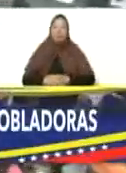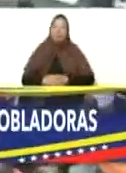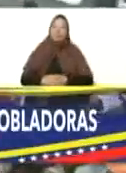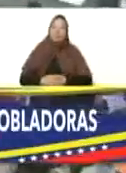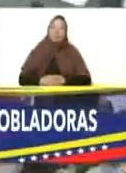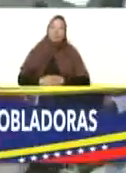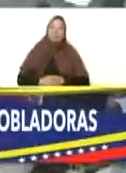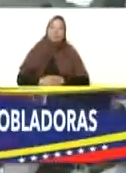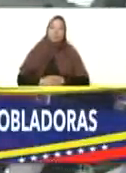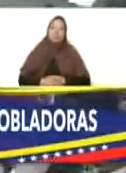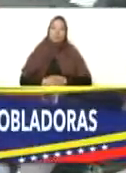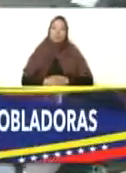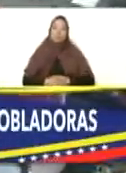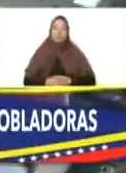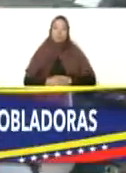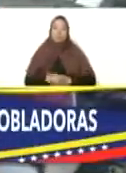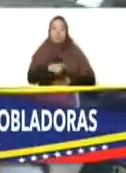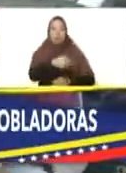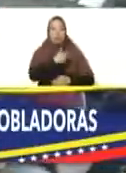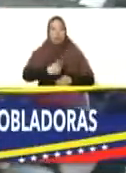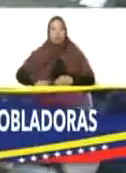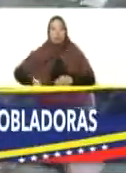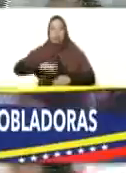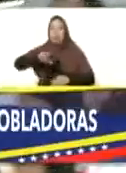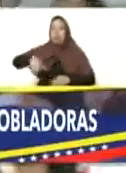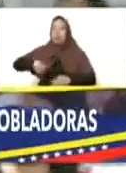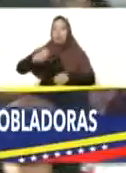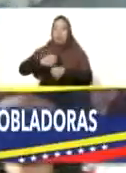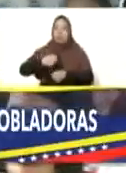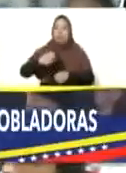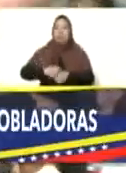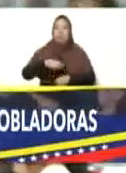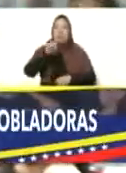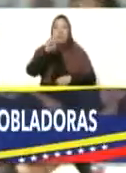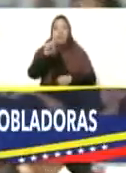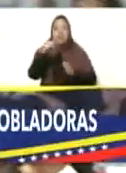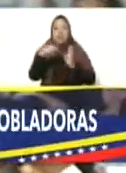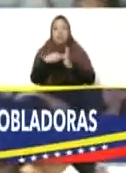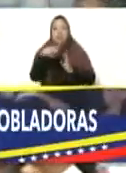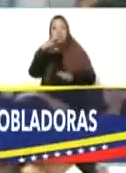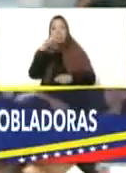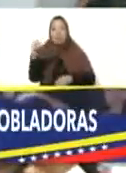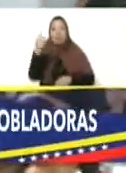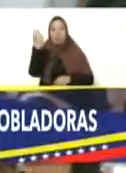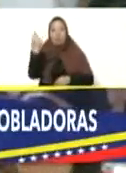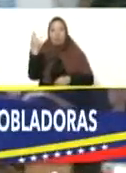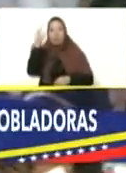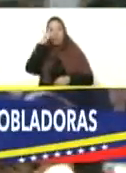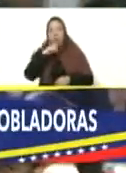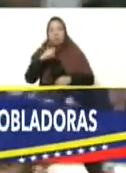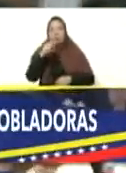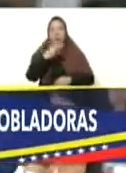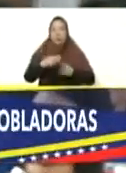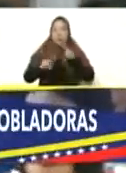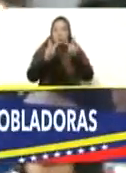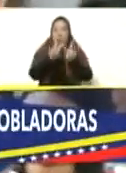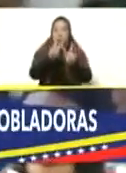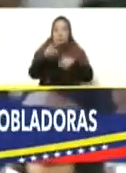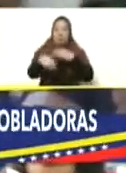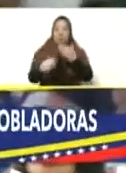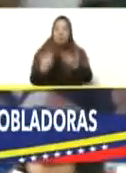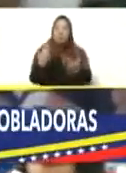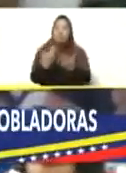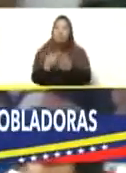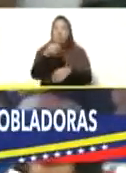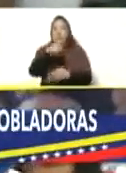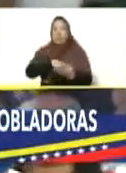juan carlos presidente nosotros hemos hecho más de 1500 viviendas en estos 11 años de la gran misión vivienda venezuela usted ha ido